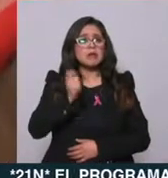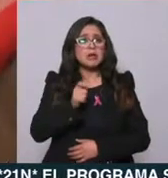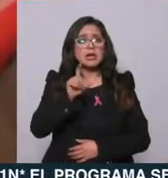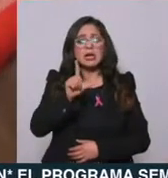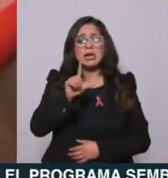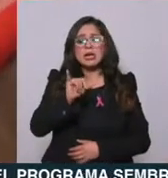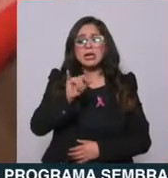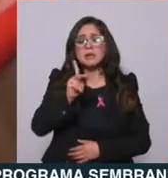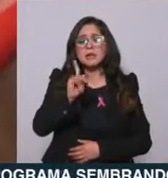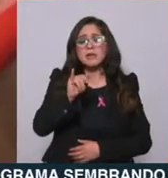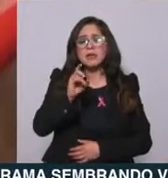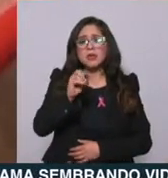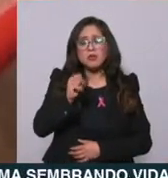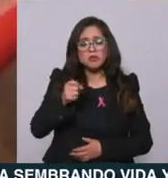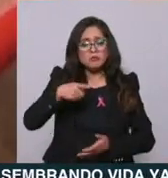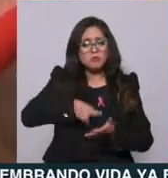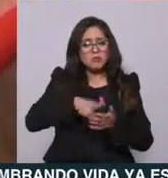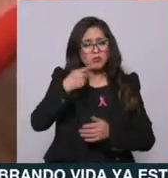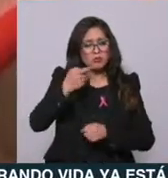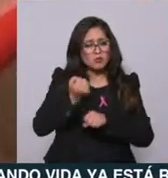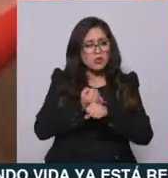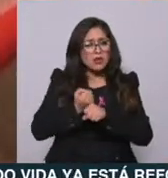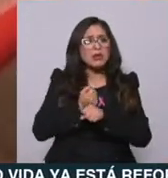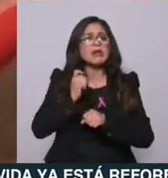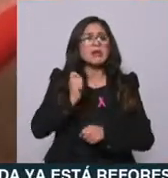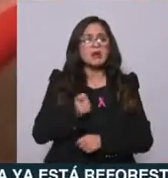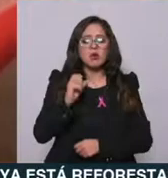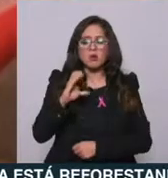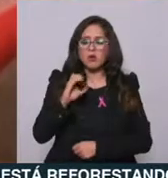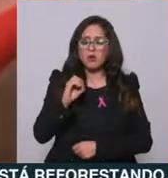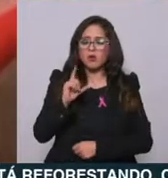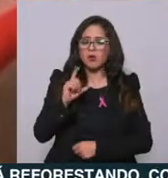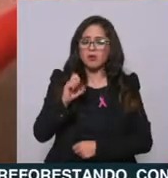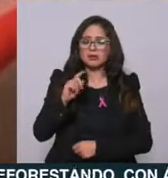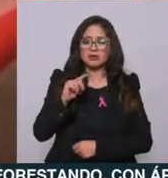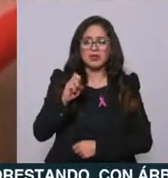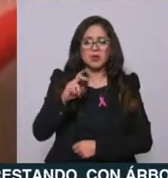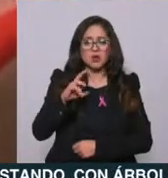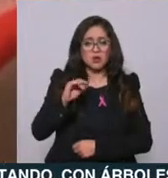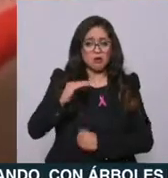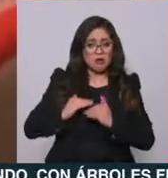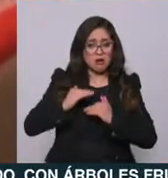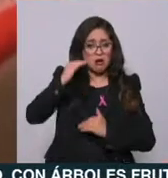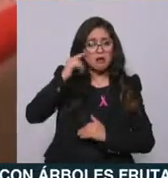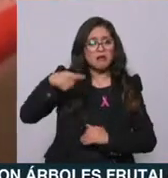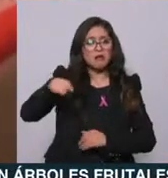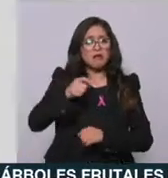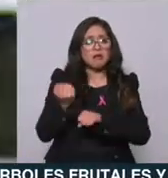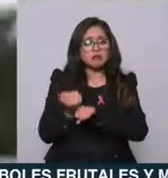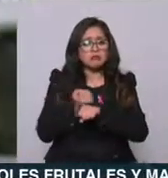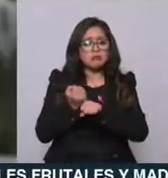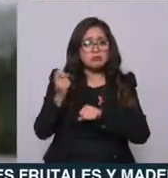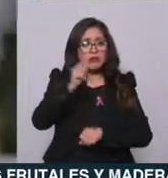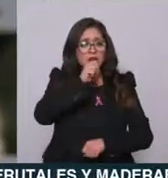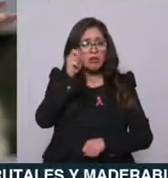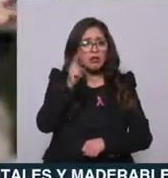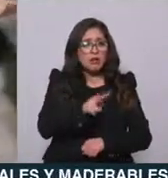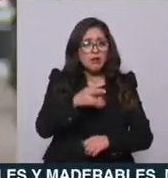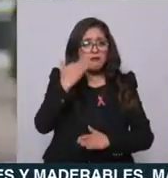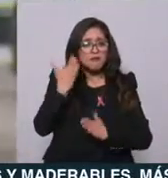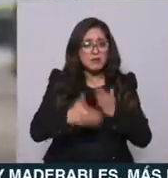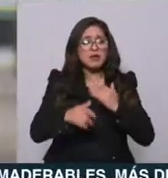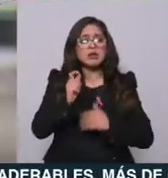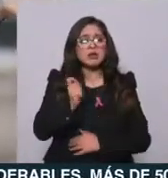lípidos en la sangre, es decir, tener colesterol alto que provoca que las arterias se tapen y no fluya la sangre, lo que padece